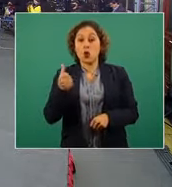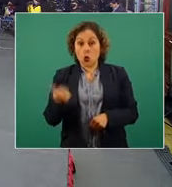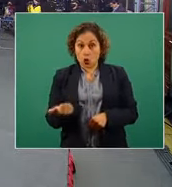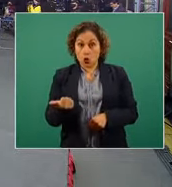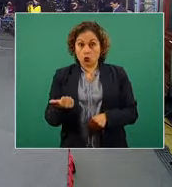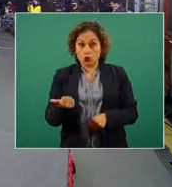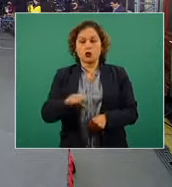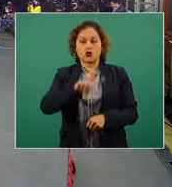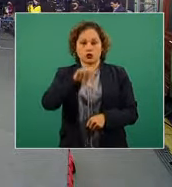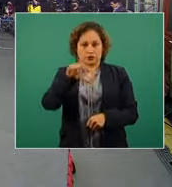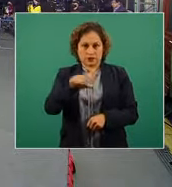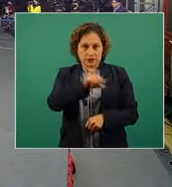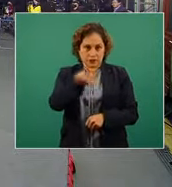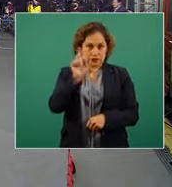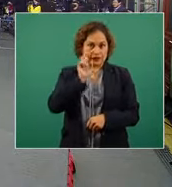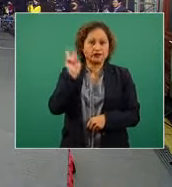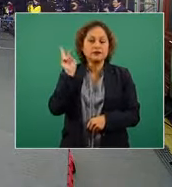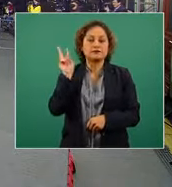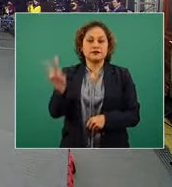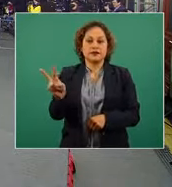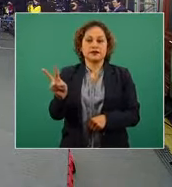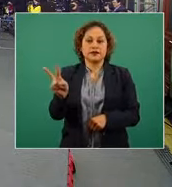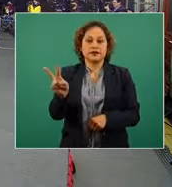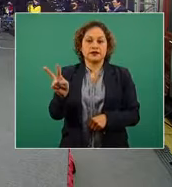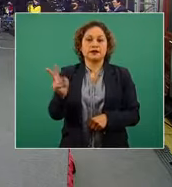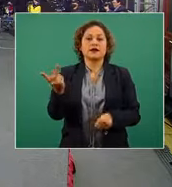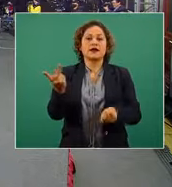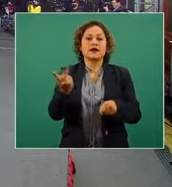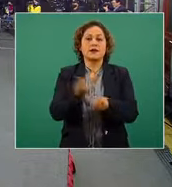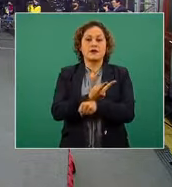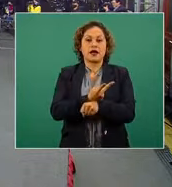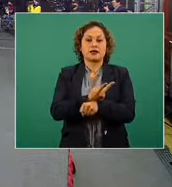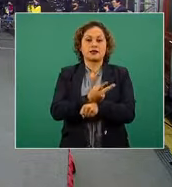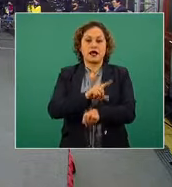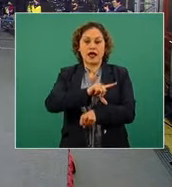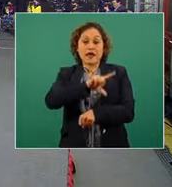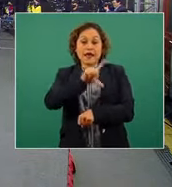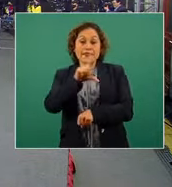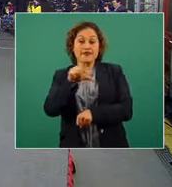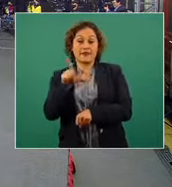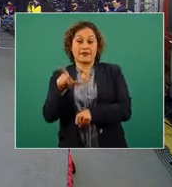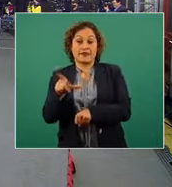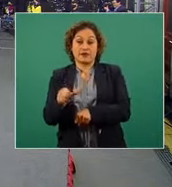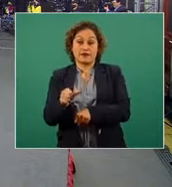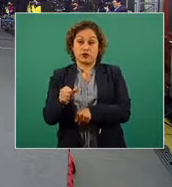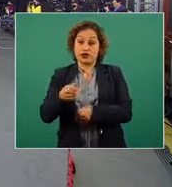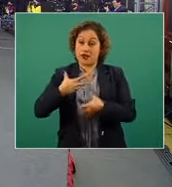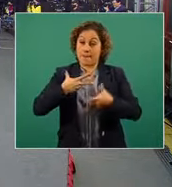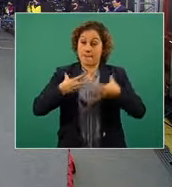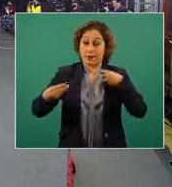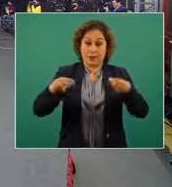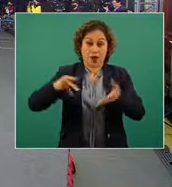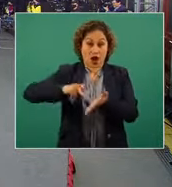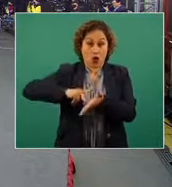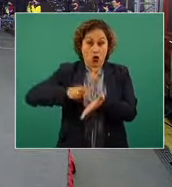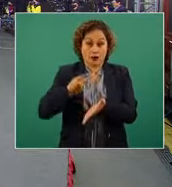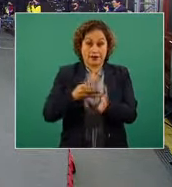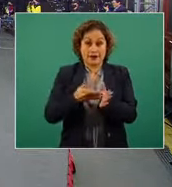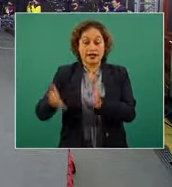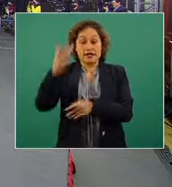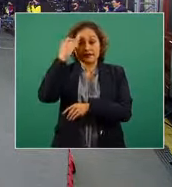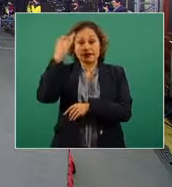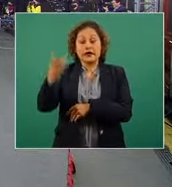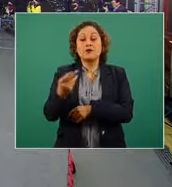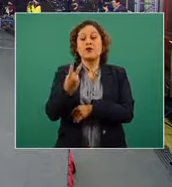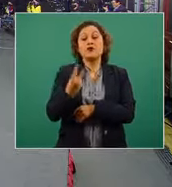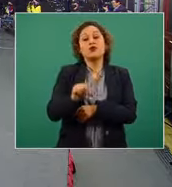que corresponde al segundo brote, a lo más alto del segundo brote que ha sucedido del 2 al 9 de